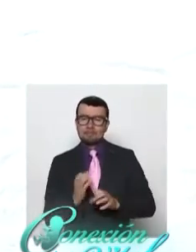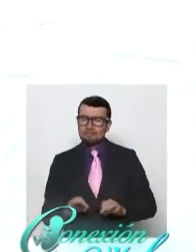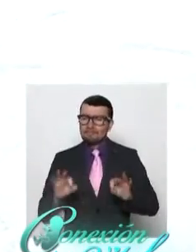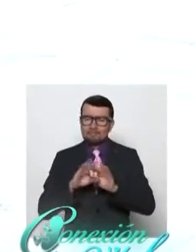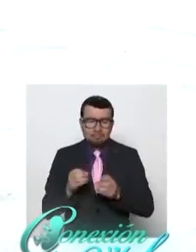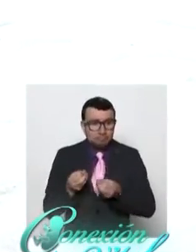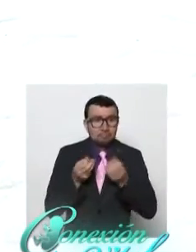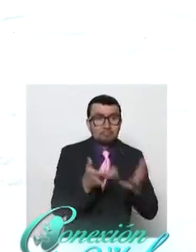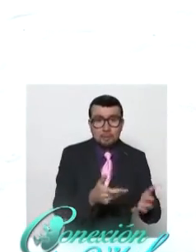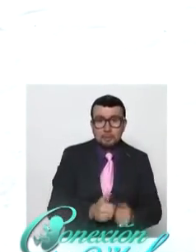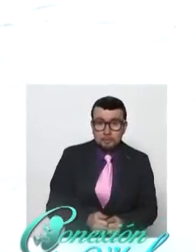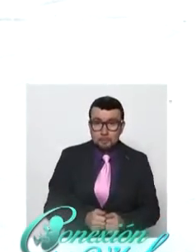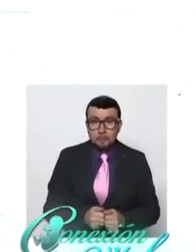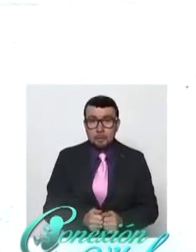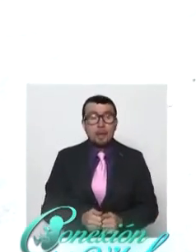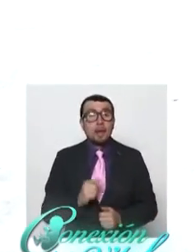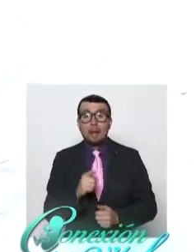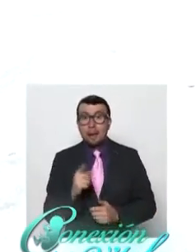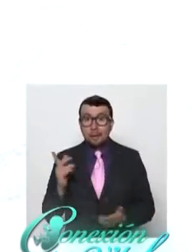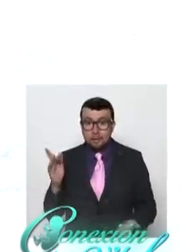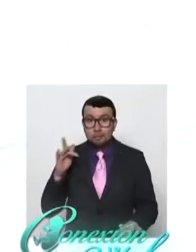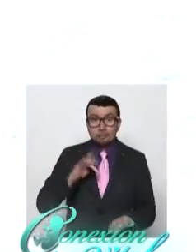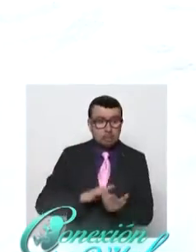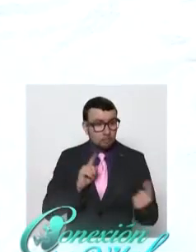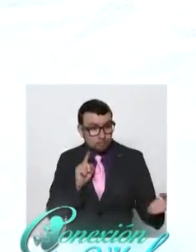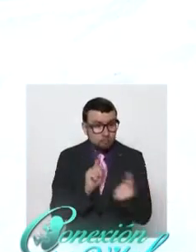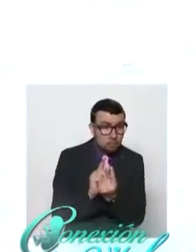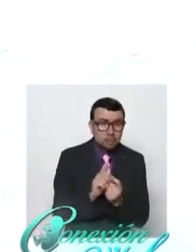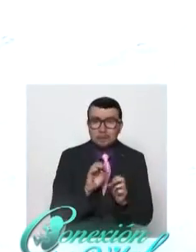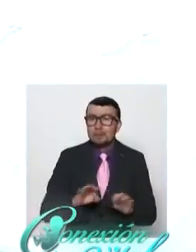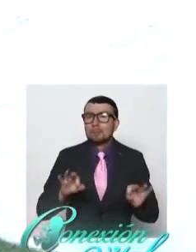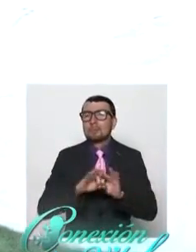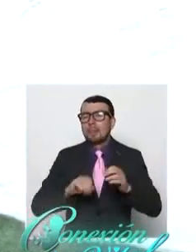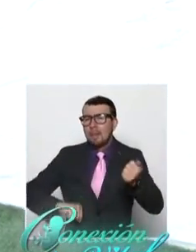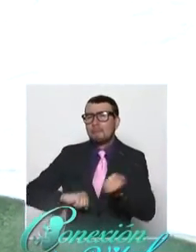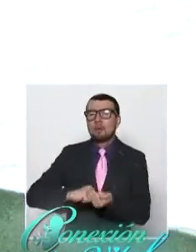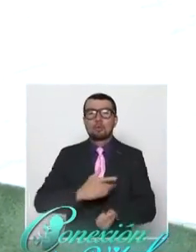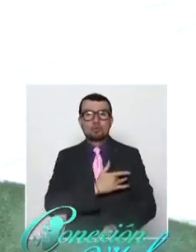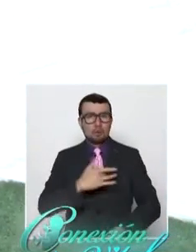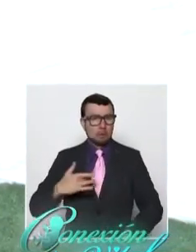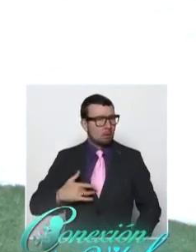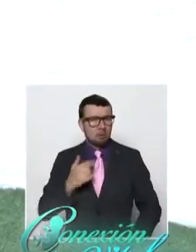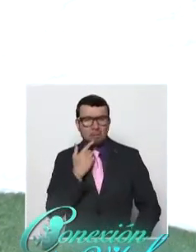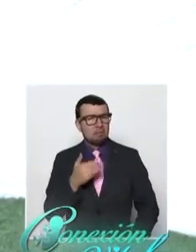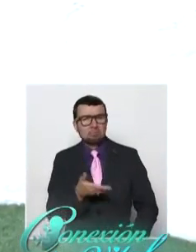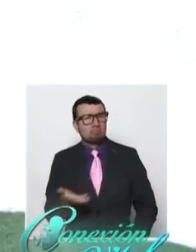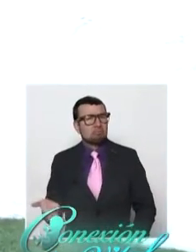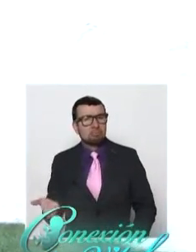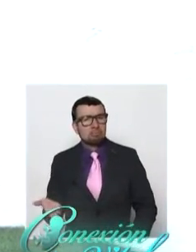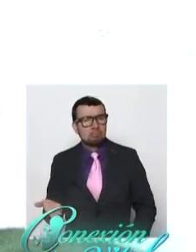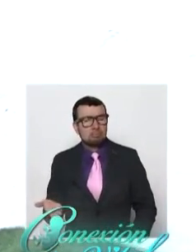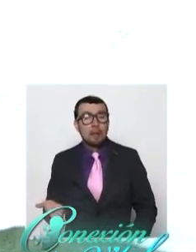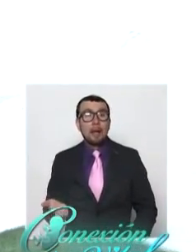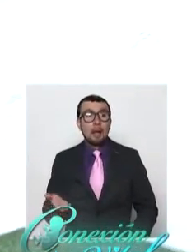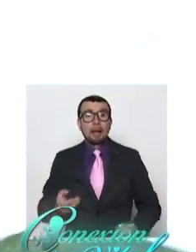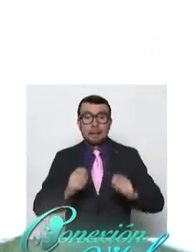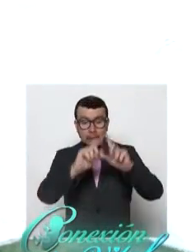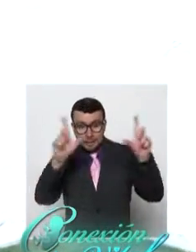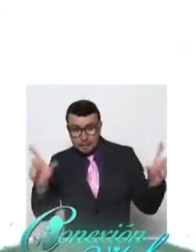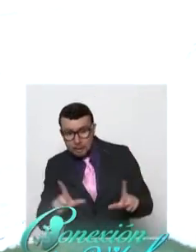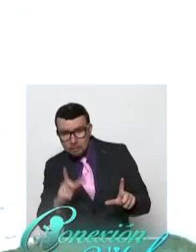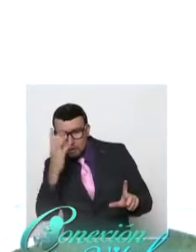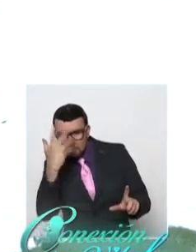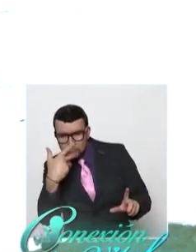una consulta nosotros tengamos ayudas y apoyos terapéuticos, como lo son los exámenes de